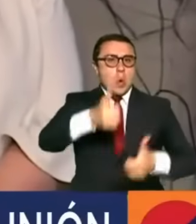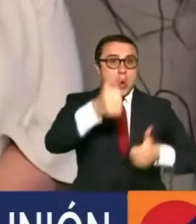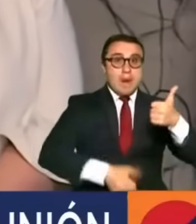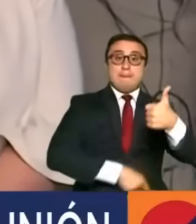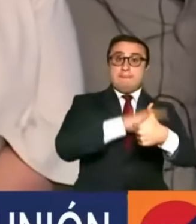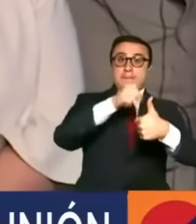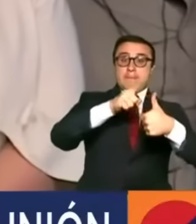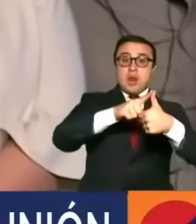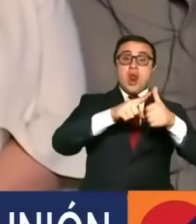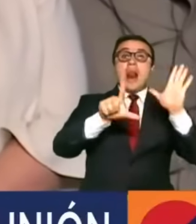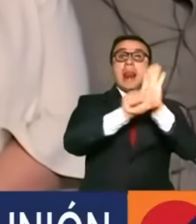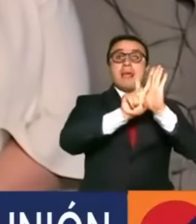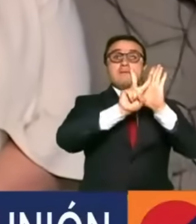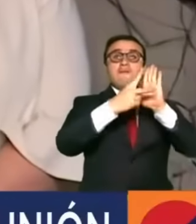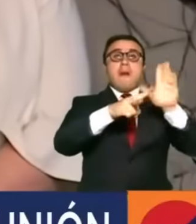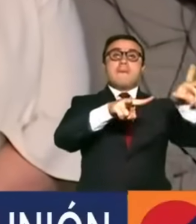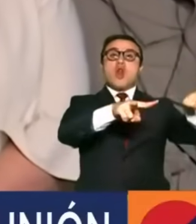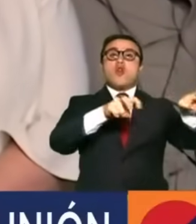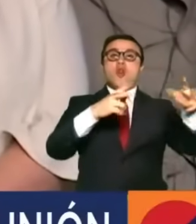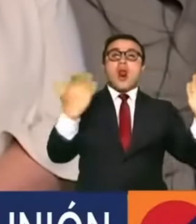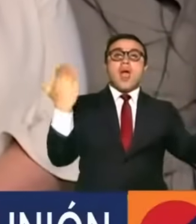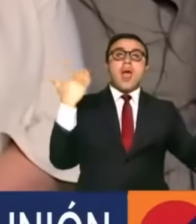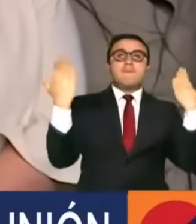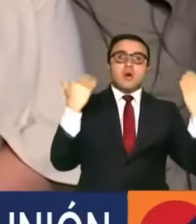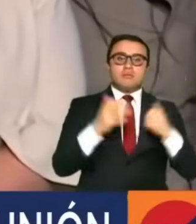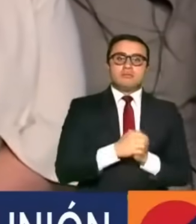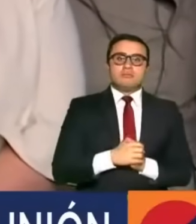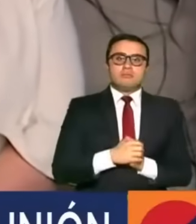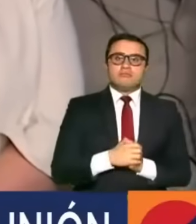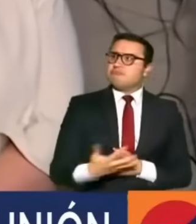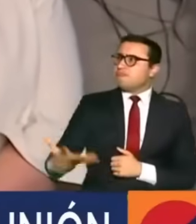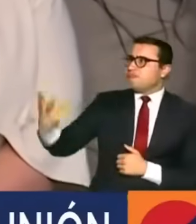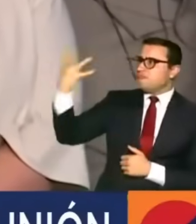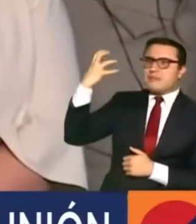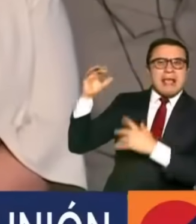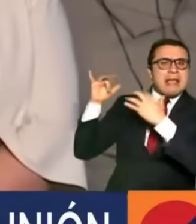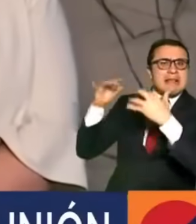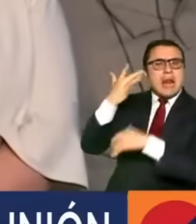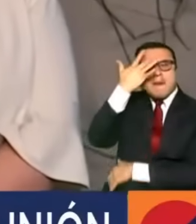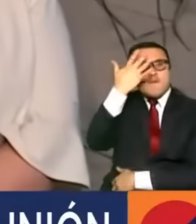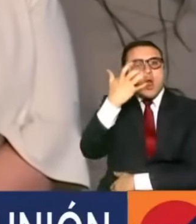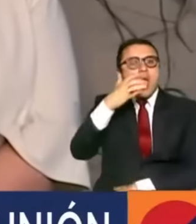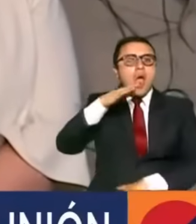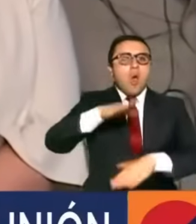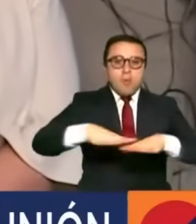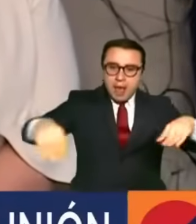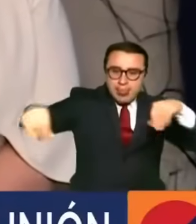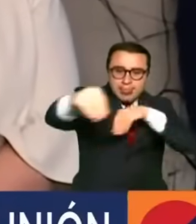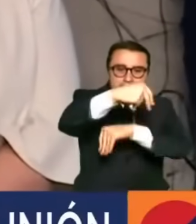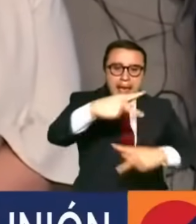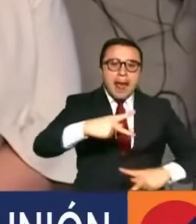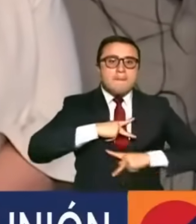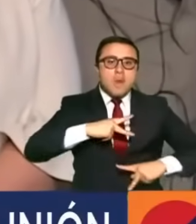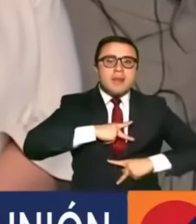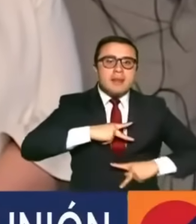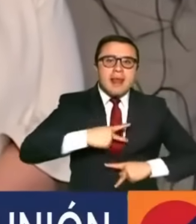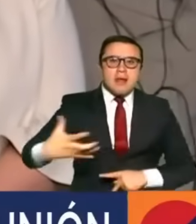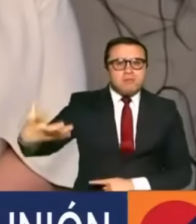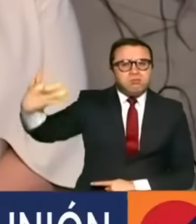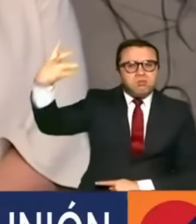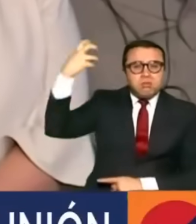rural, el nudo gordiano del conflicto armado durante muchas décadas.